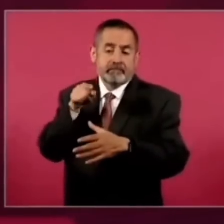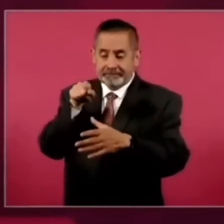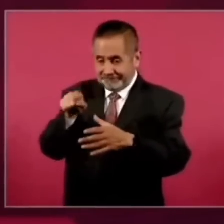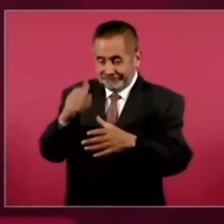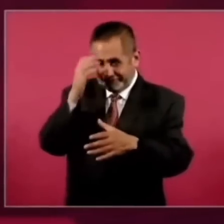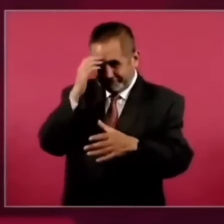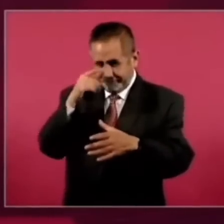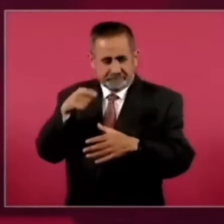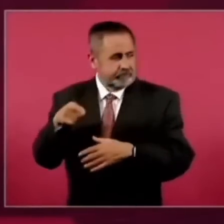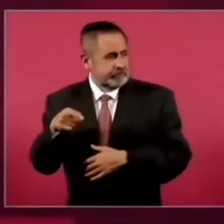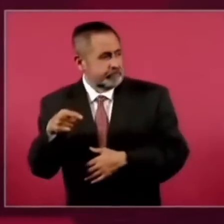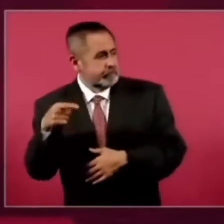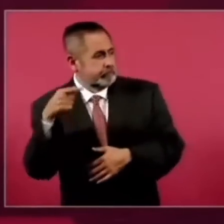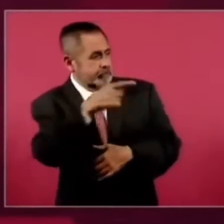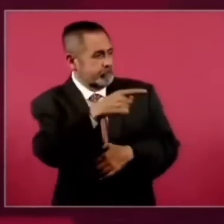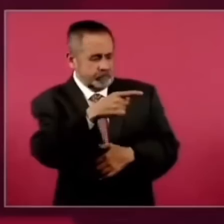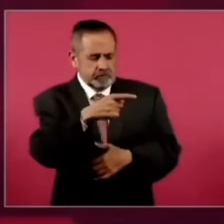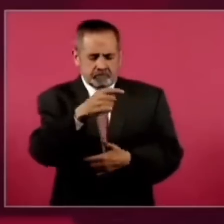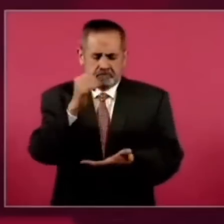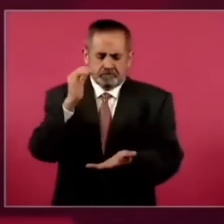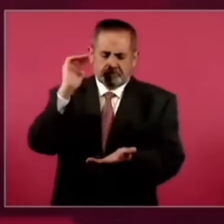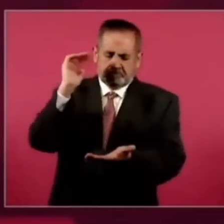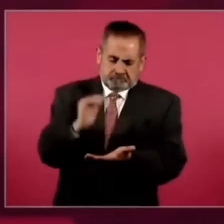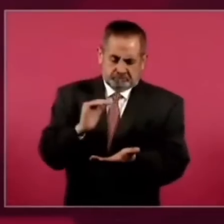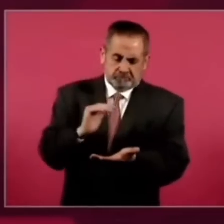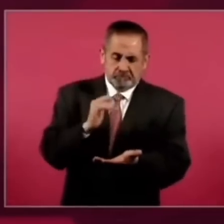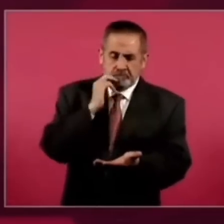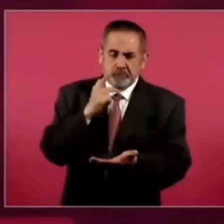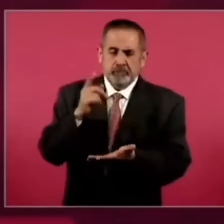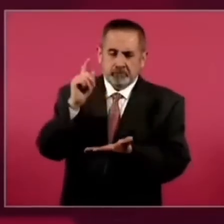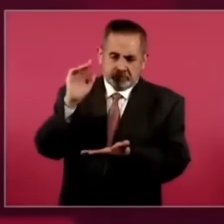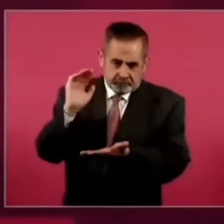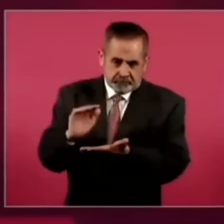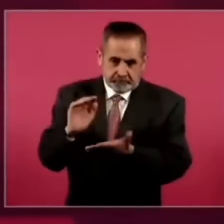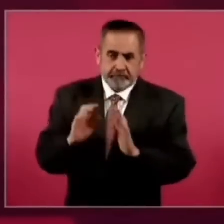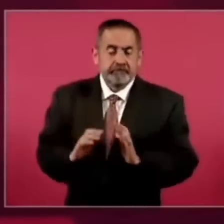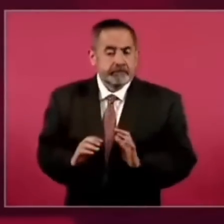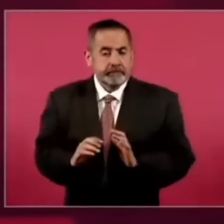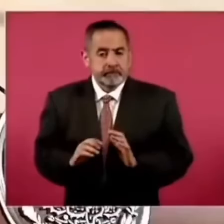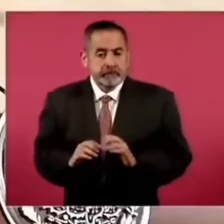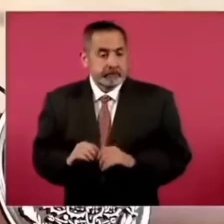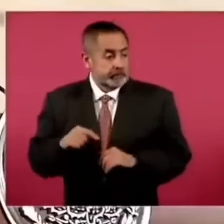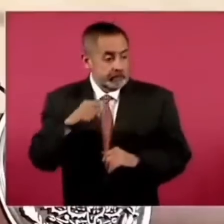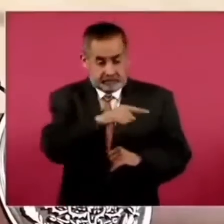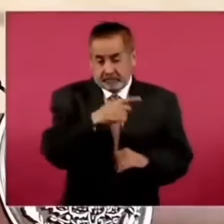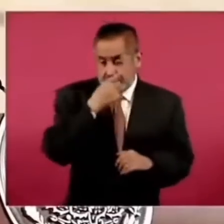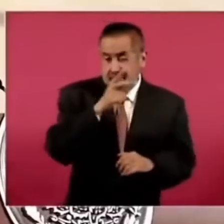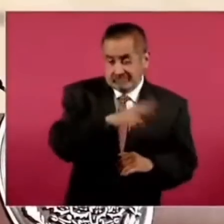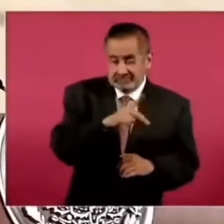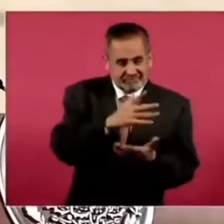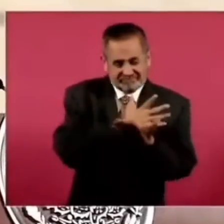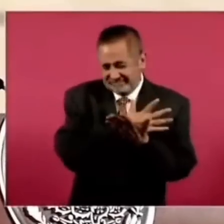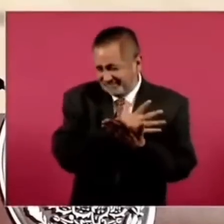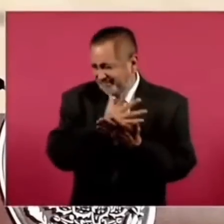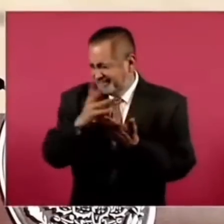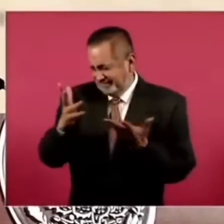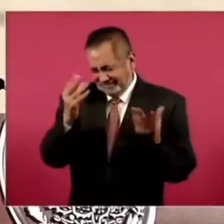una reducción a su presupuesto, que dicho sea de paso, está excedido.